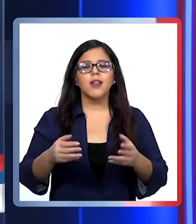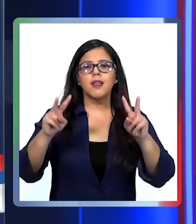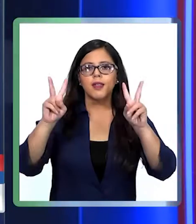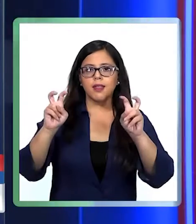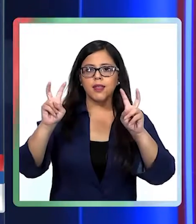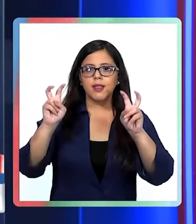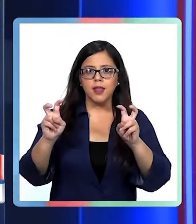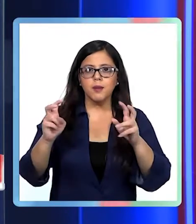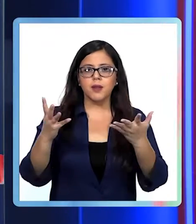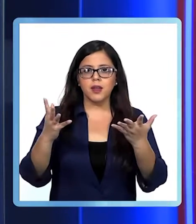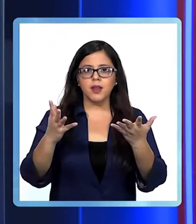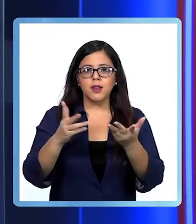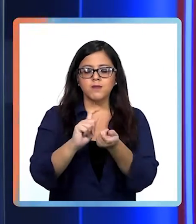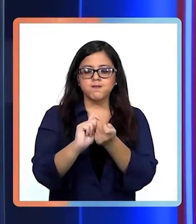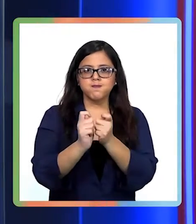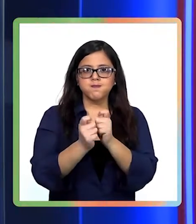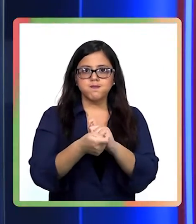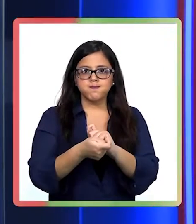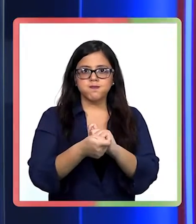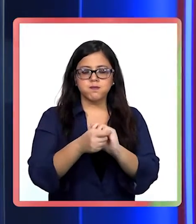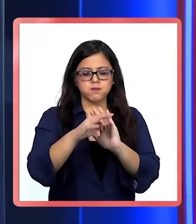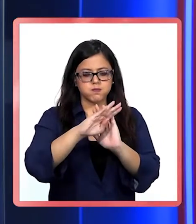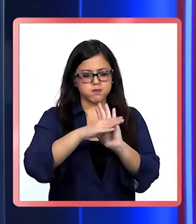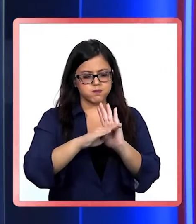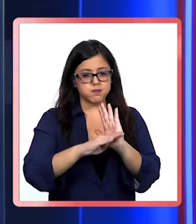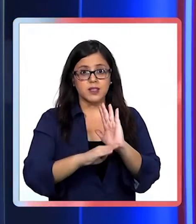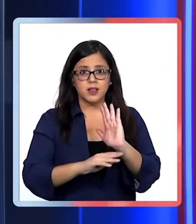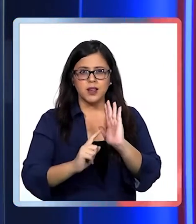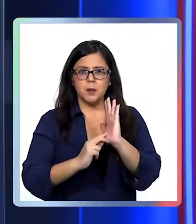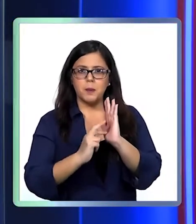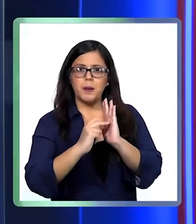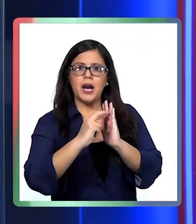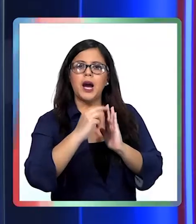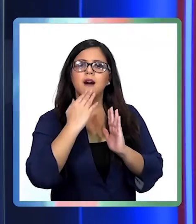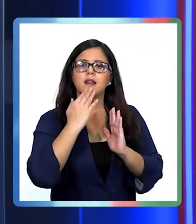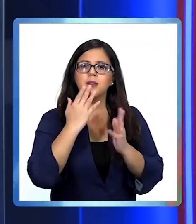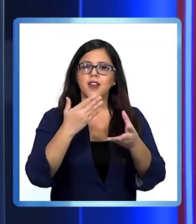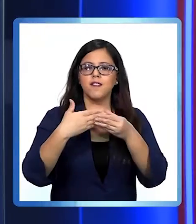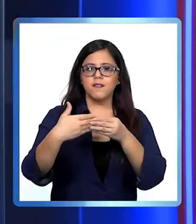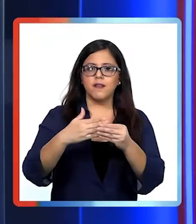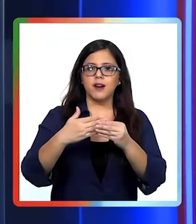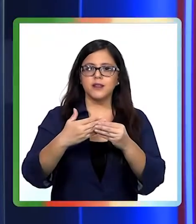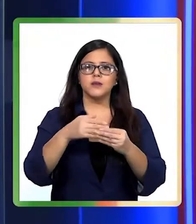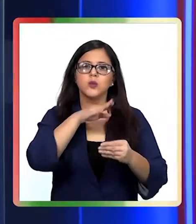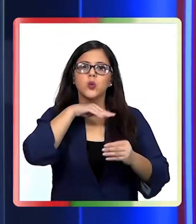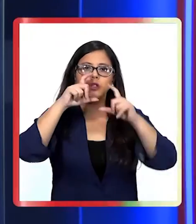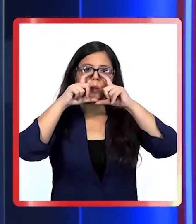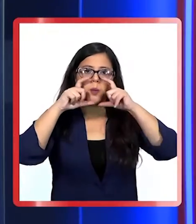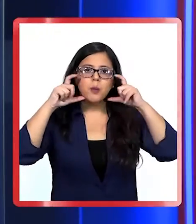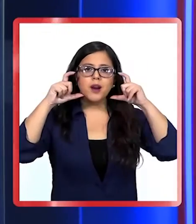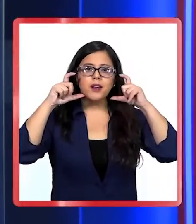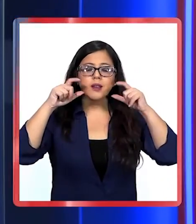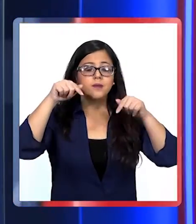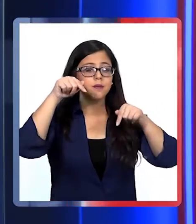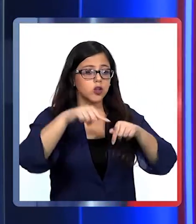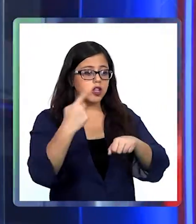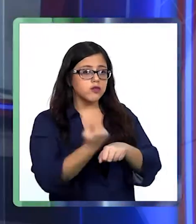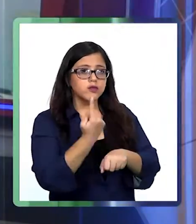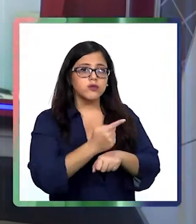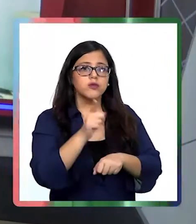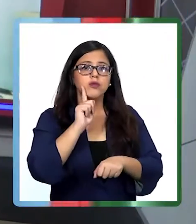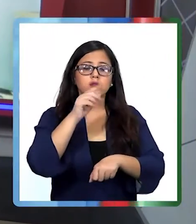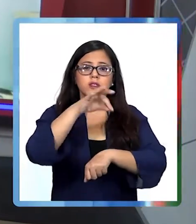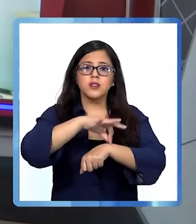de hoy vamos a hablar acerca de las modificaciones al plan paso a paso y la flexibilización del uso de